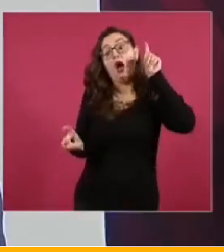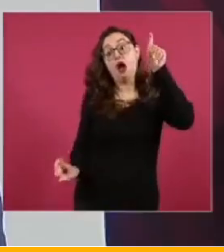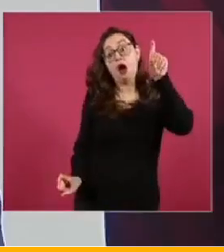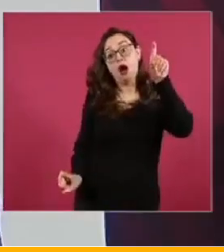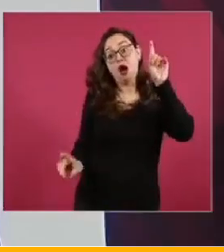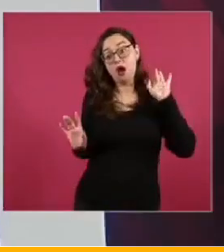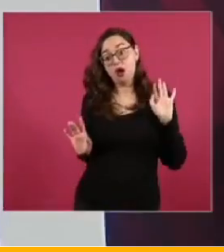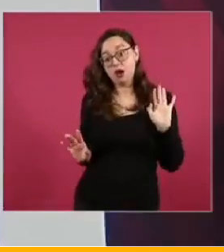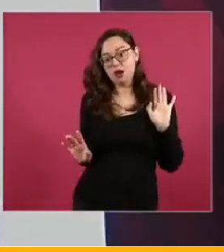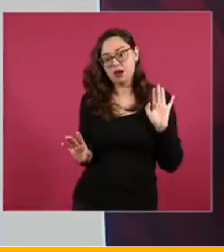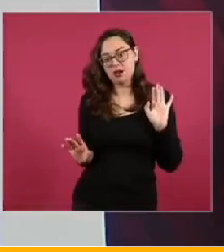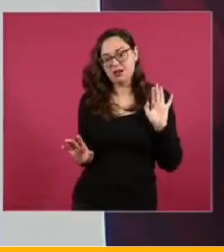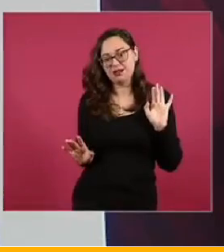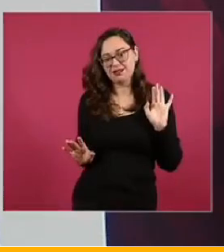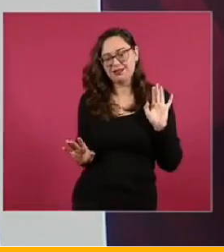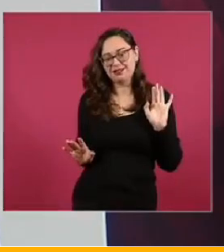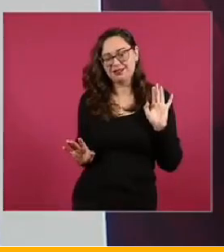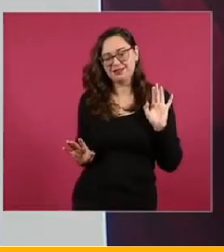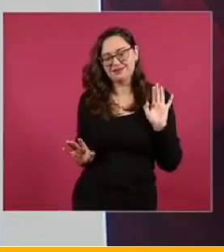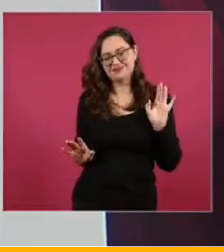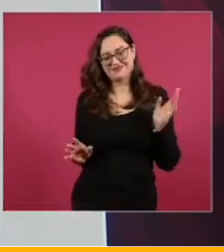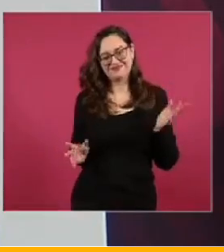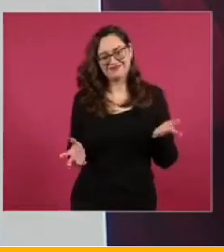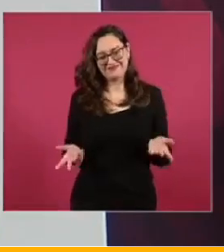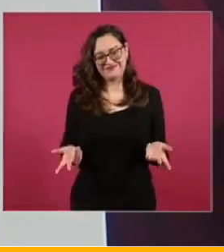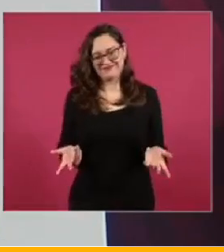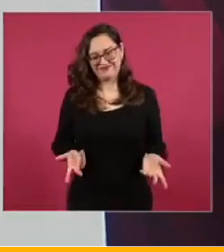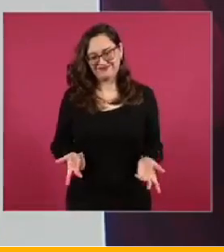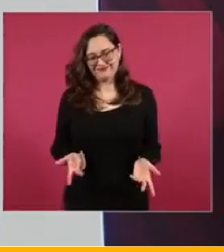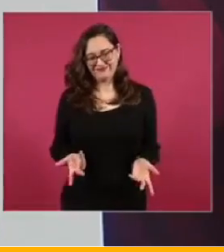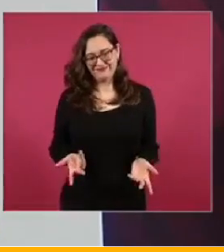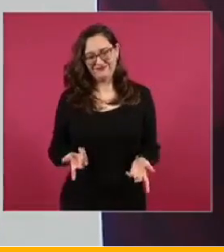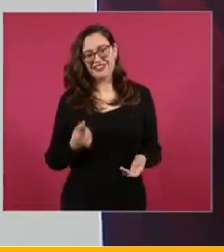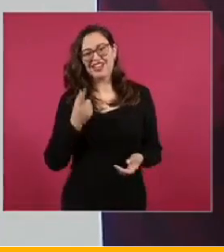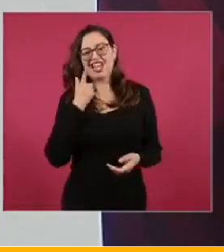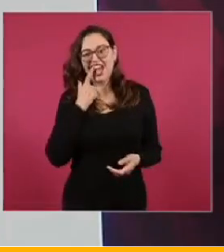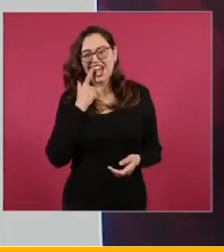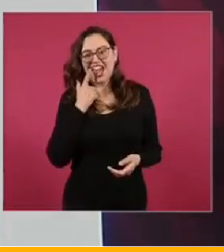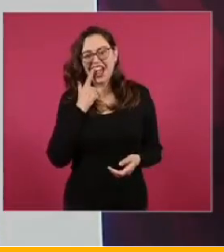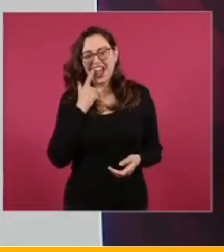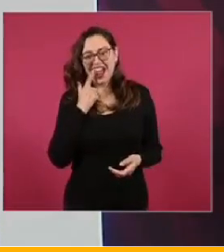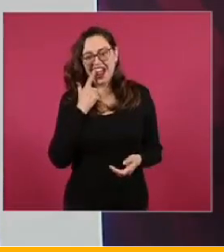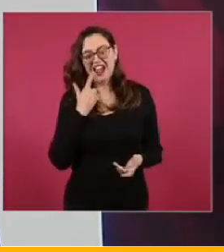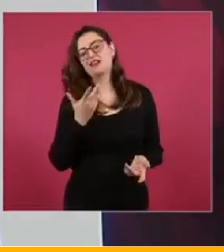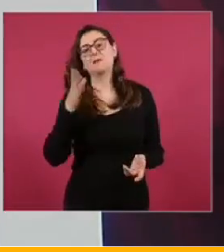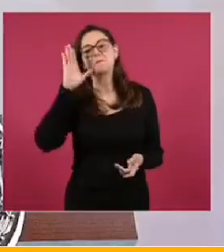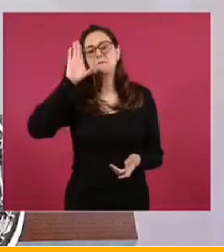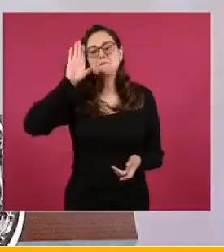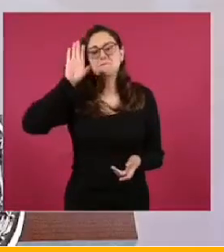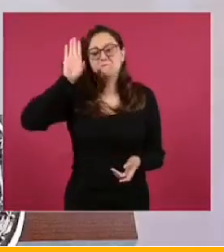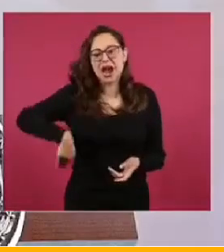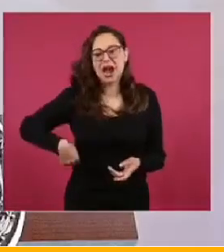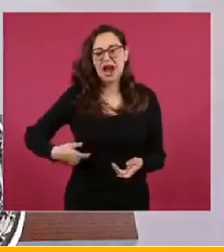que de manera truculenta, porque pertenecen al AMPA del periodismo,